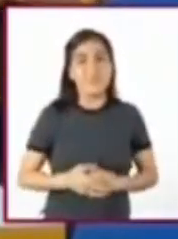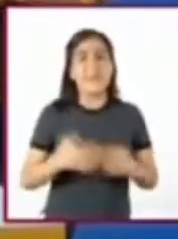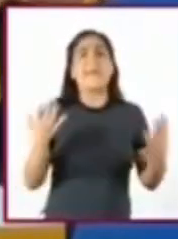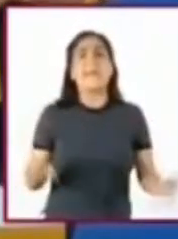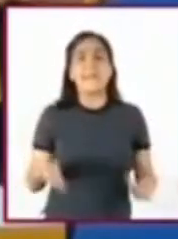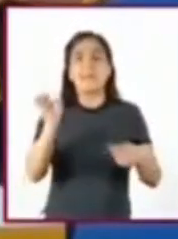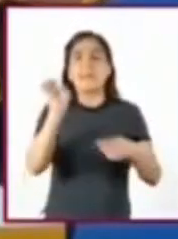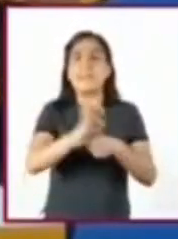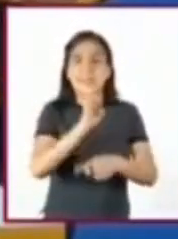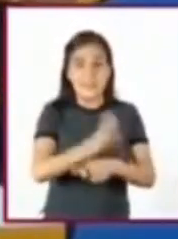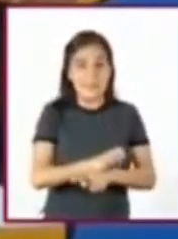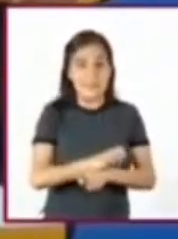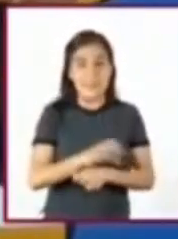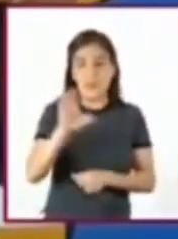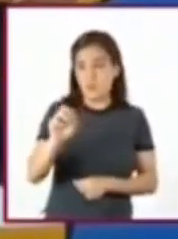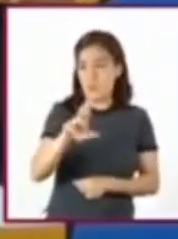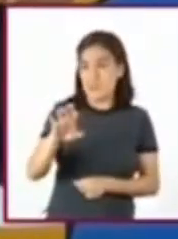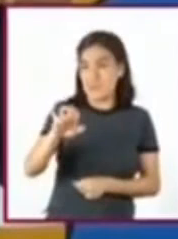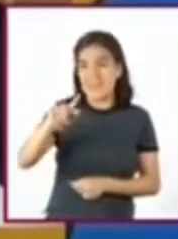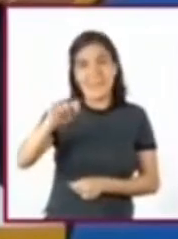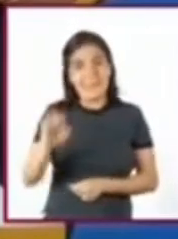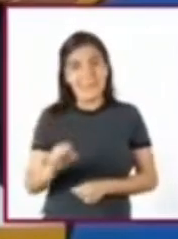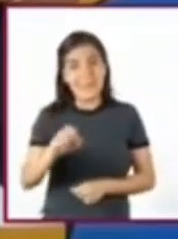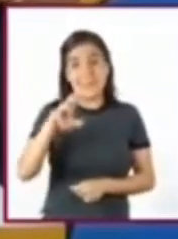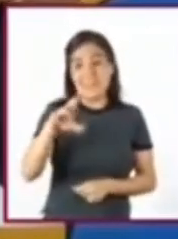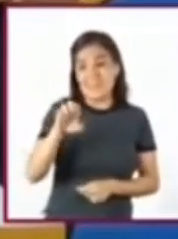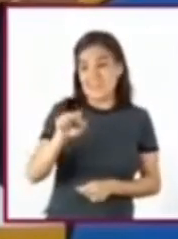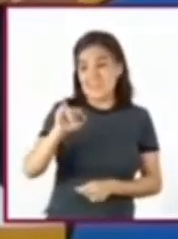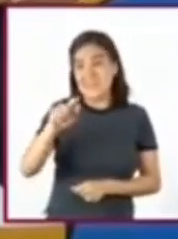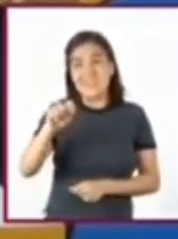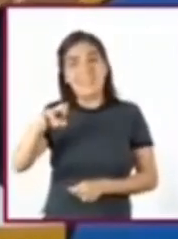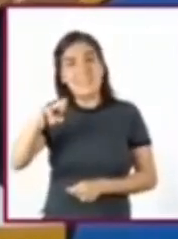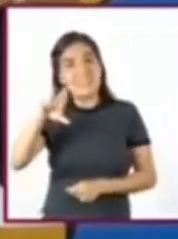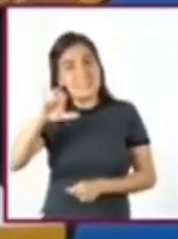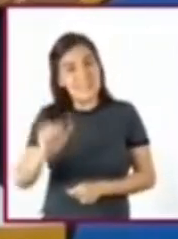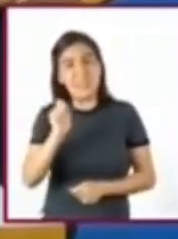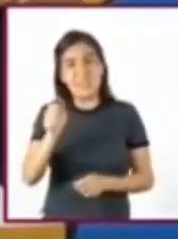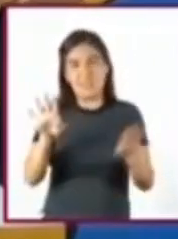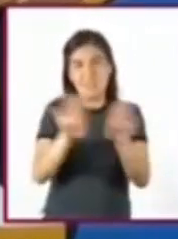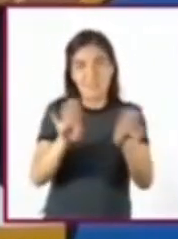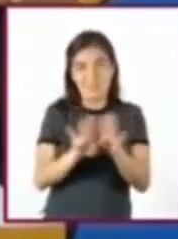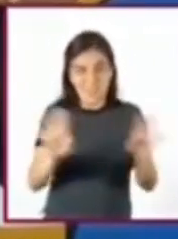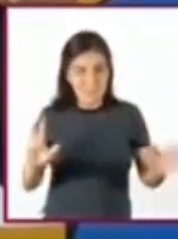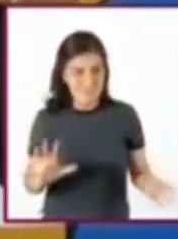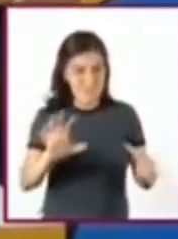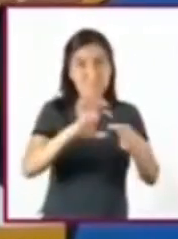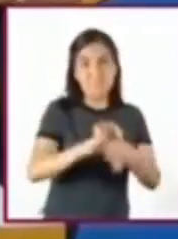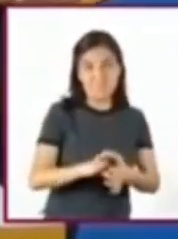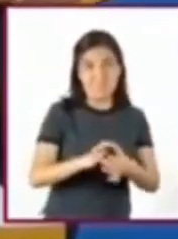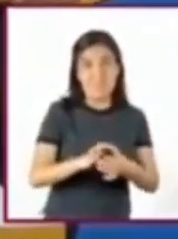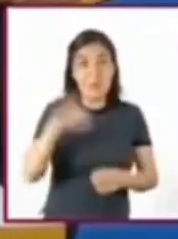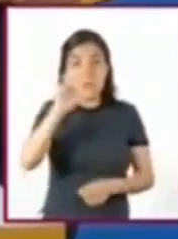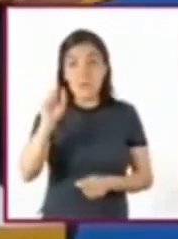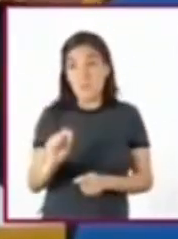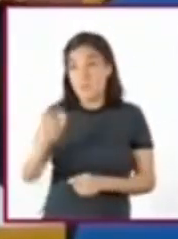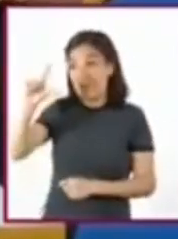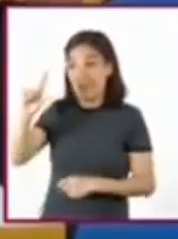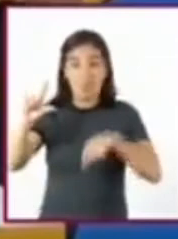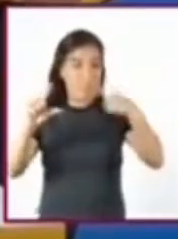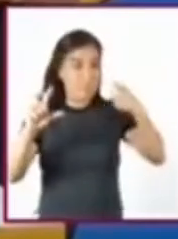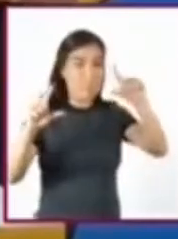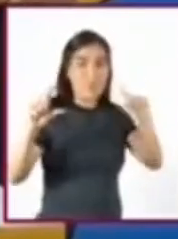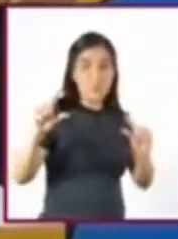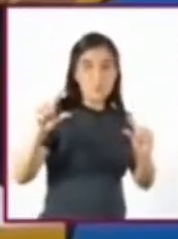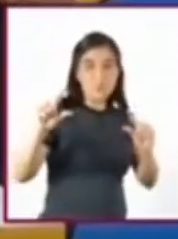Entonces, la corriente y la resistencia están relacionados inversamente. Cuando una aumenta, la otra disminuye